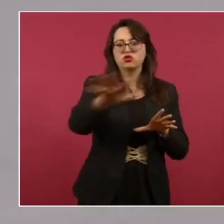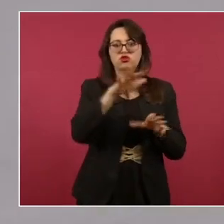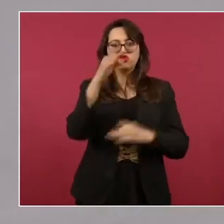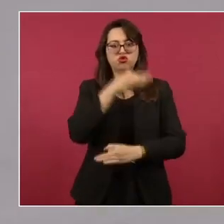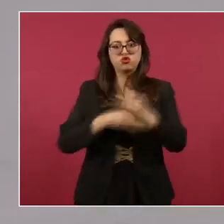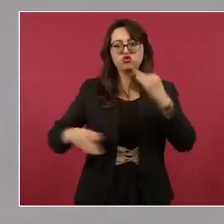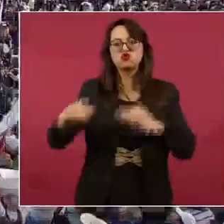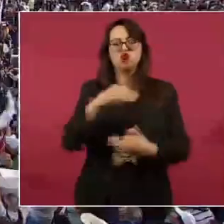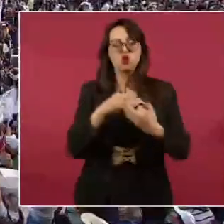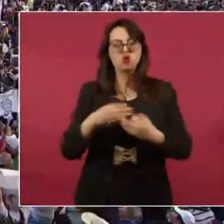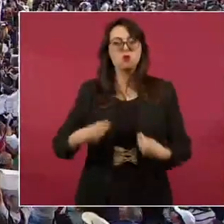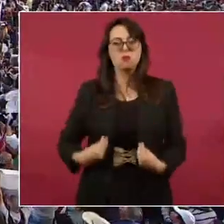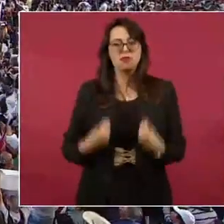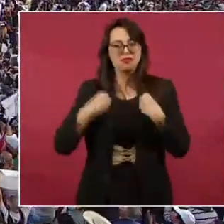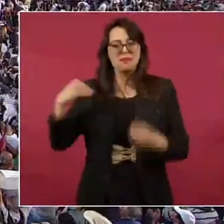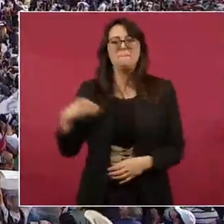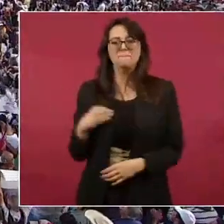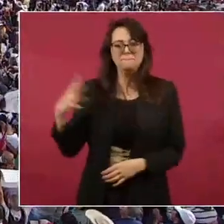nuestro pueblo.